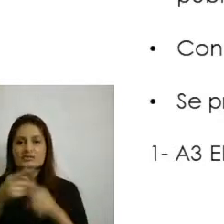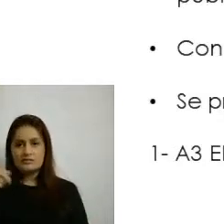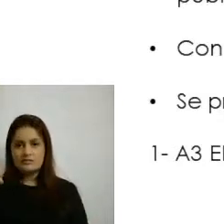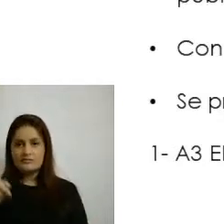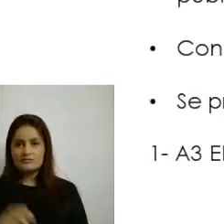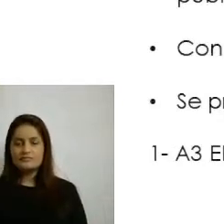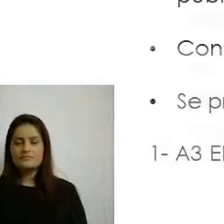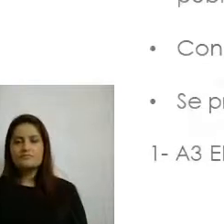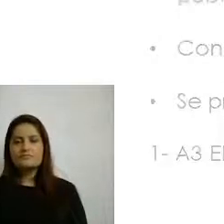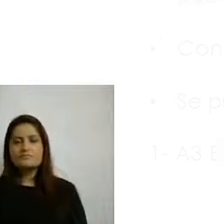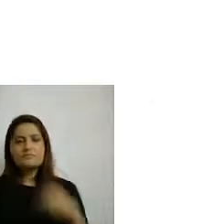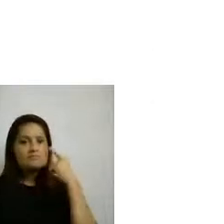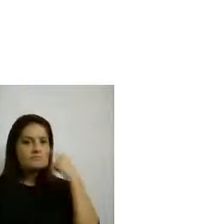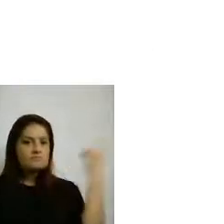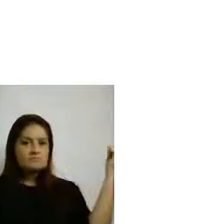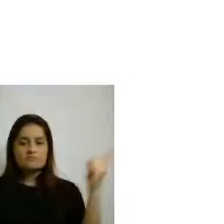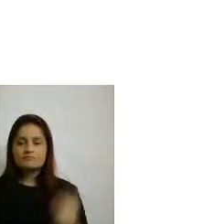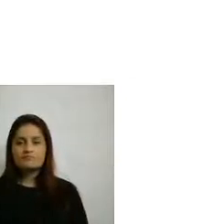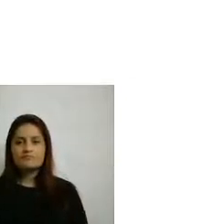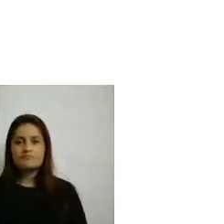S.p.A.